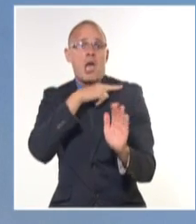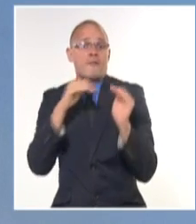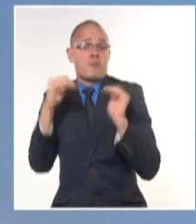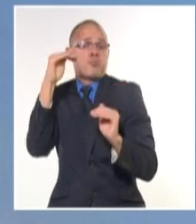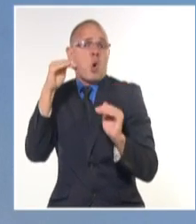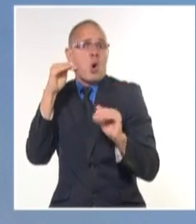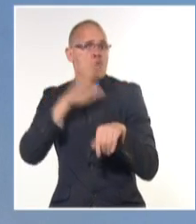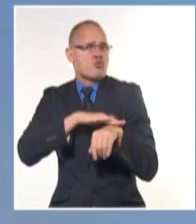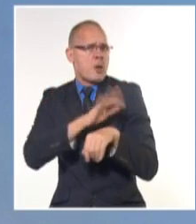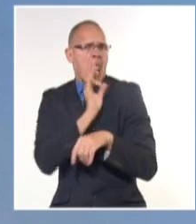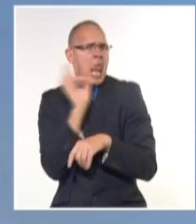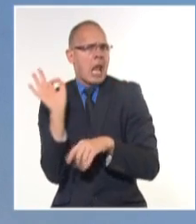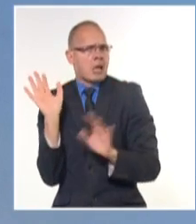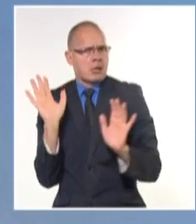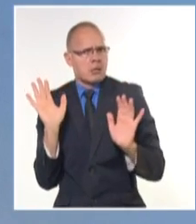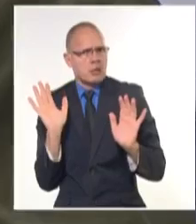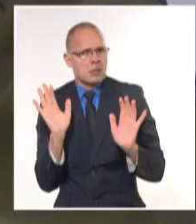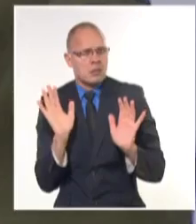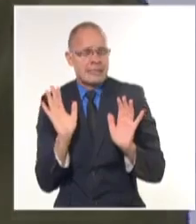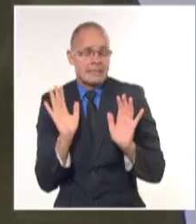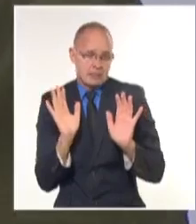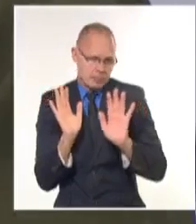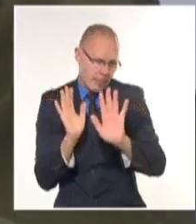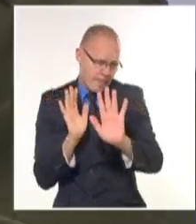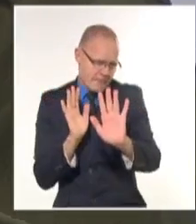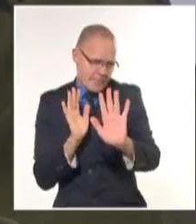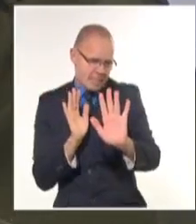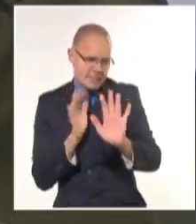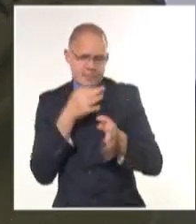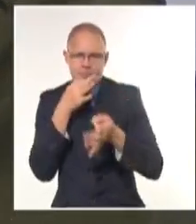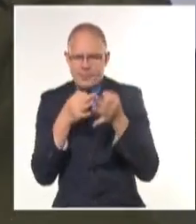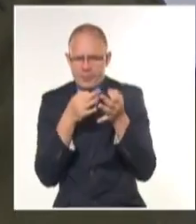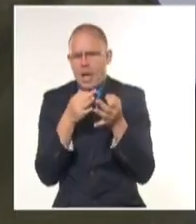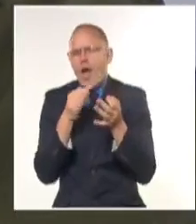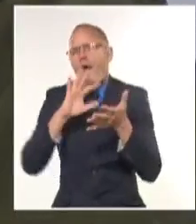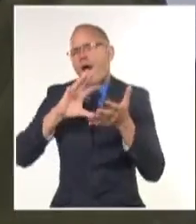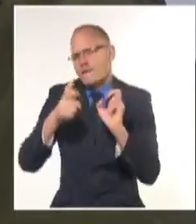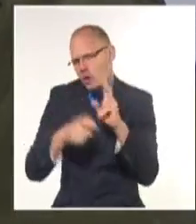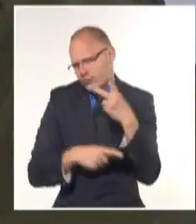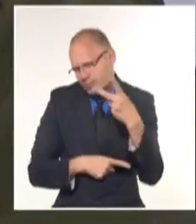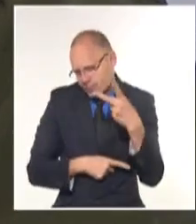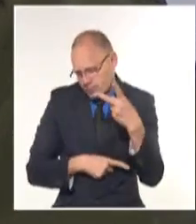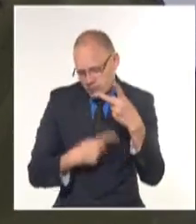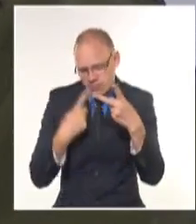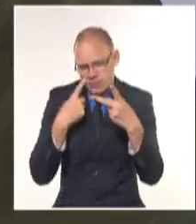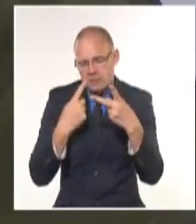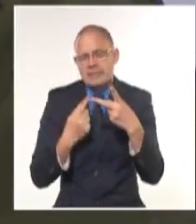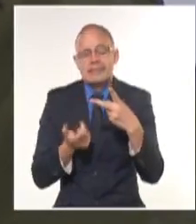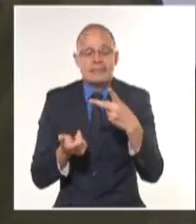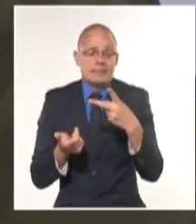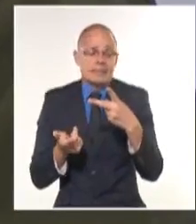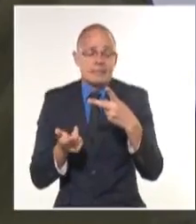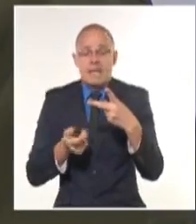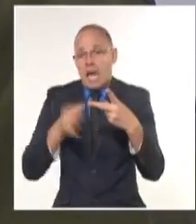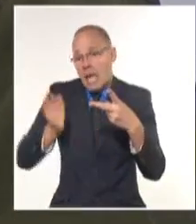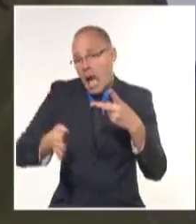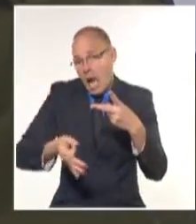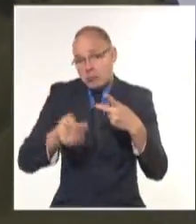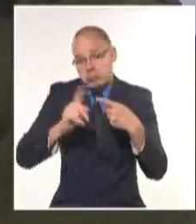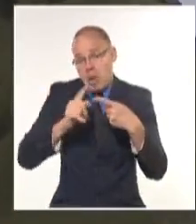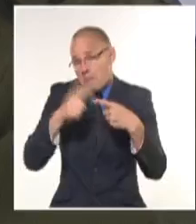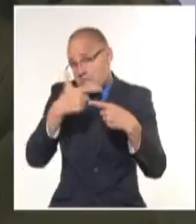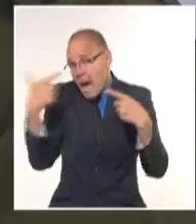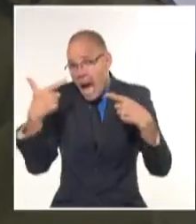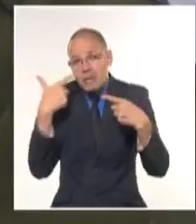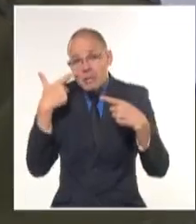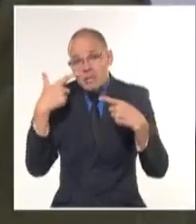una implicación en esto. A ver, Humberto, debemos verlo en dos aristas. Primero, es real que las mayores manifestaciones se siguen dando en